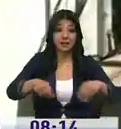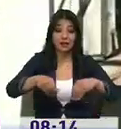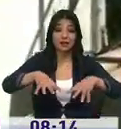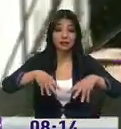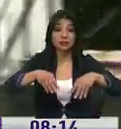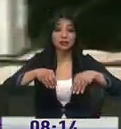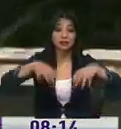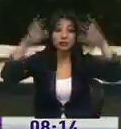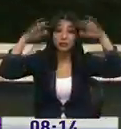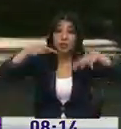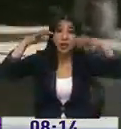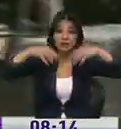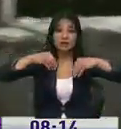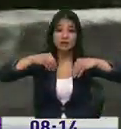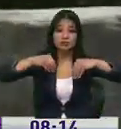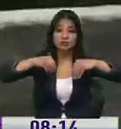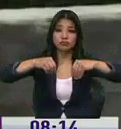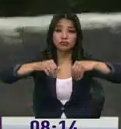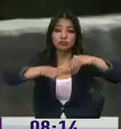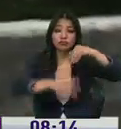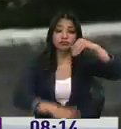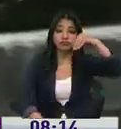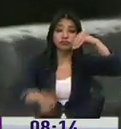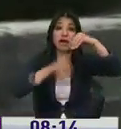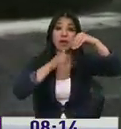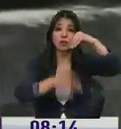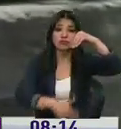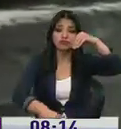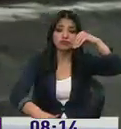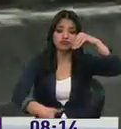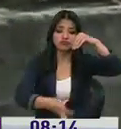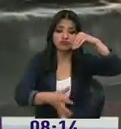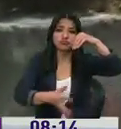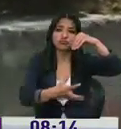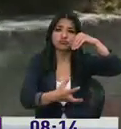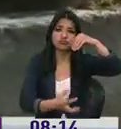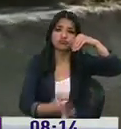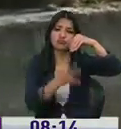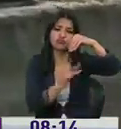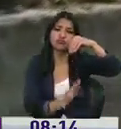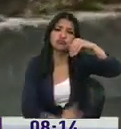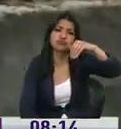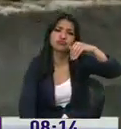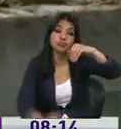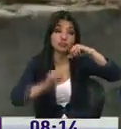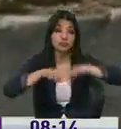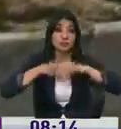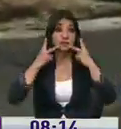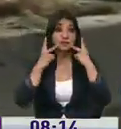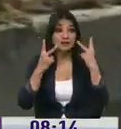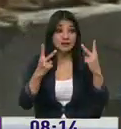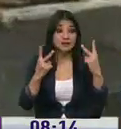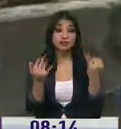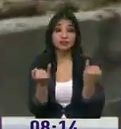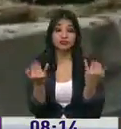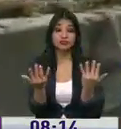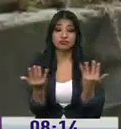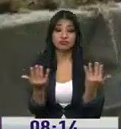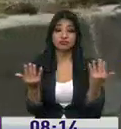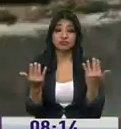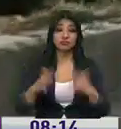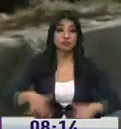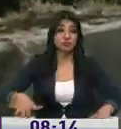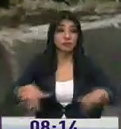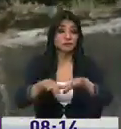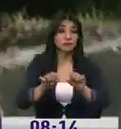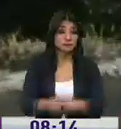por estos drenajes improvisados que hace toda la gente aquí. Y ustedes pueden ver la gran cantidad de maleza que existe en el sitio. De